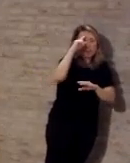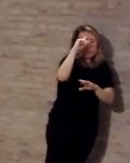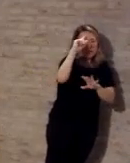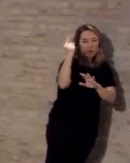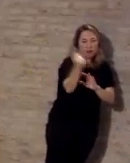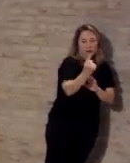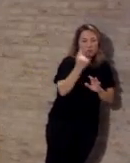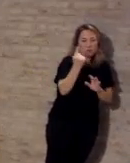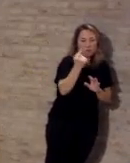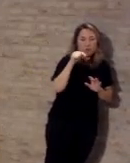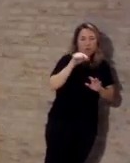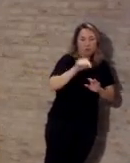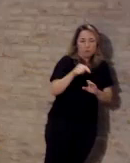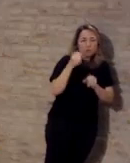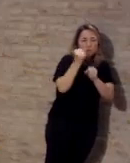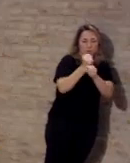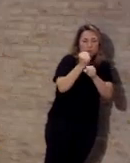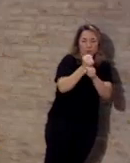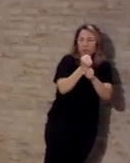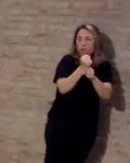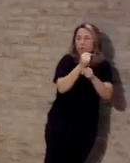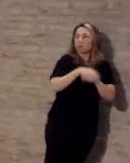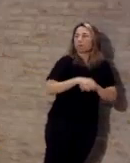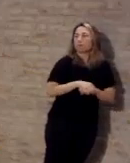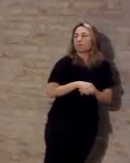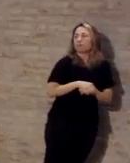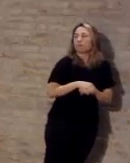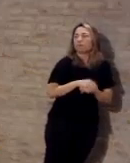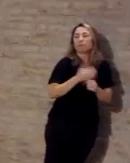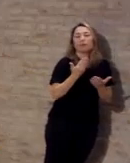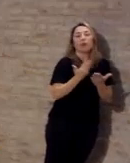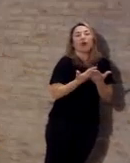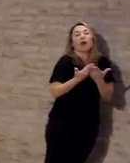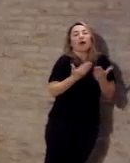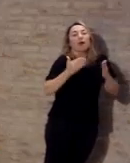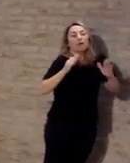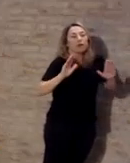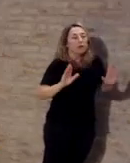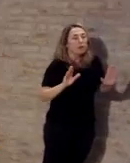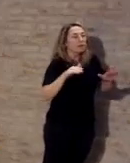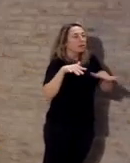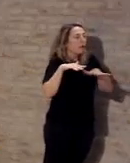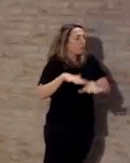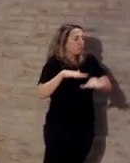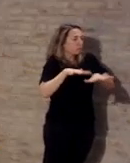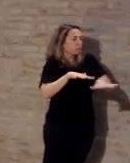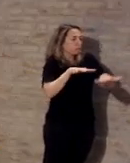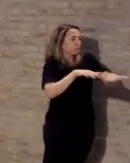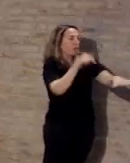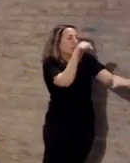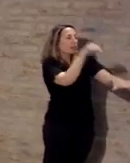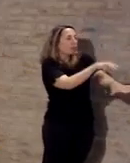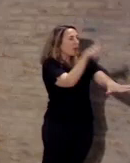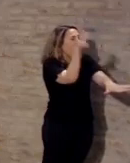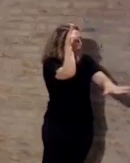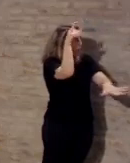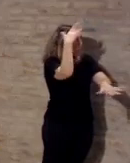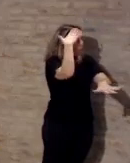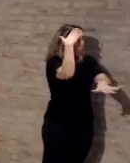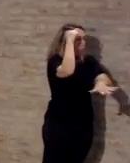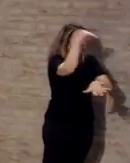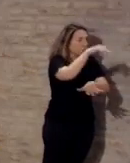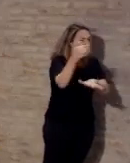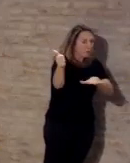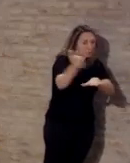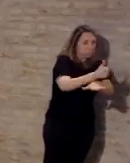sobre autonomía sobre la participación la posibilidad que tuvieron de participar en la marcha del 8 de